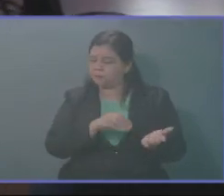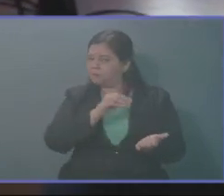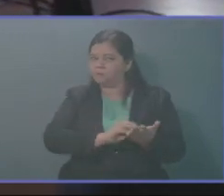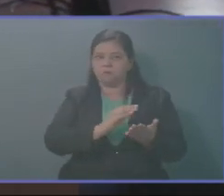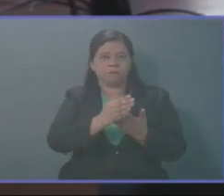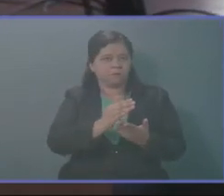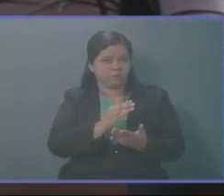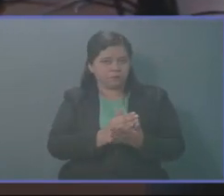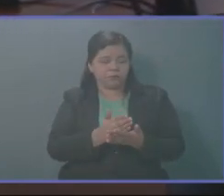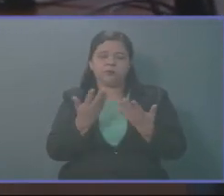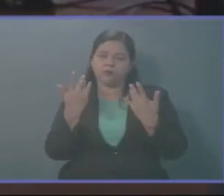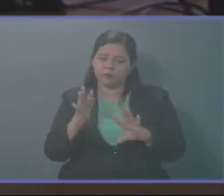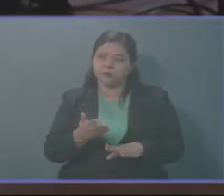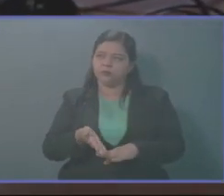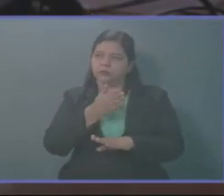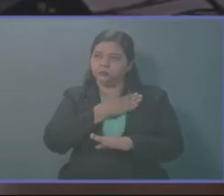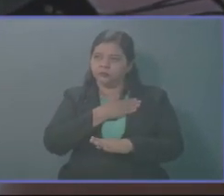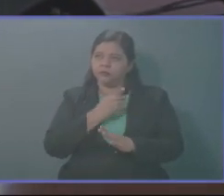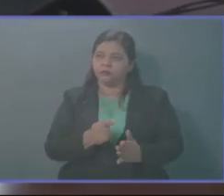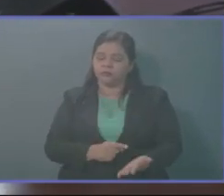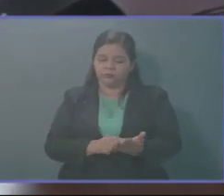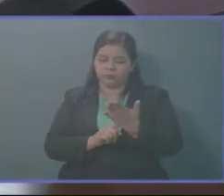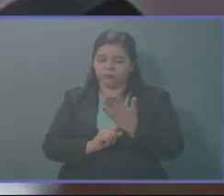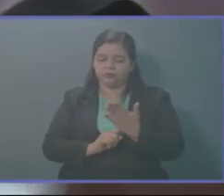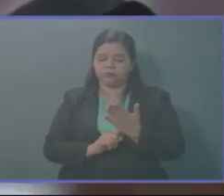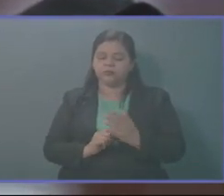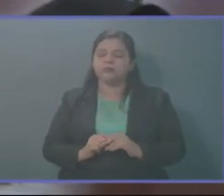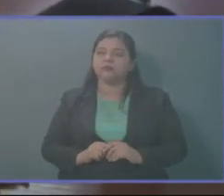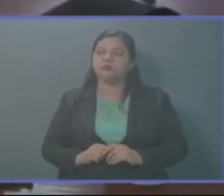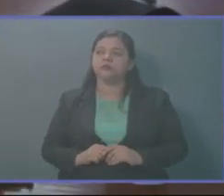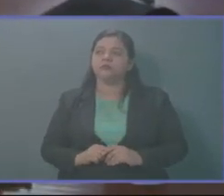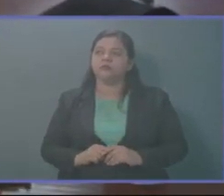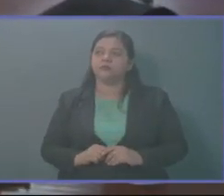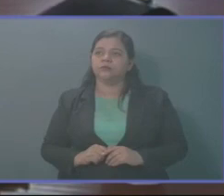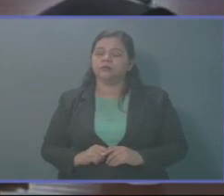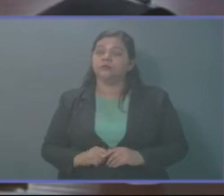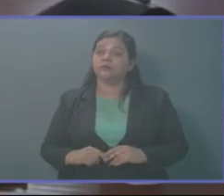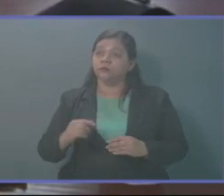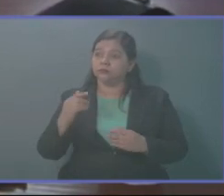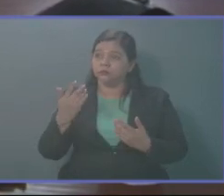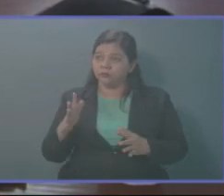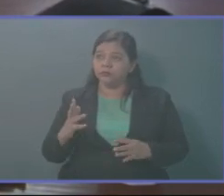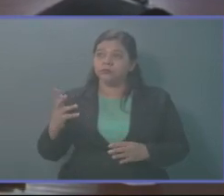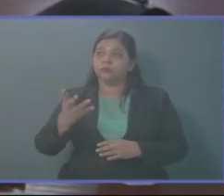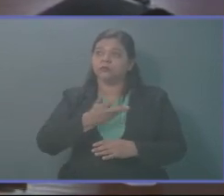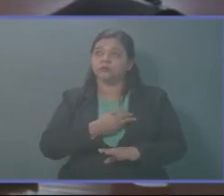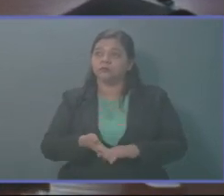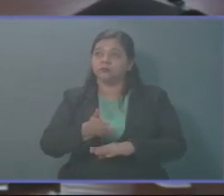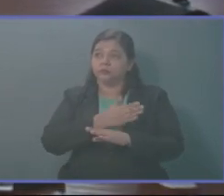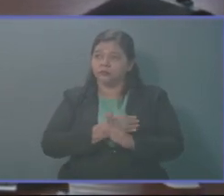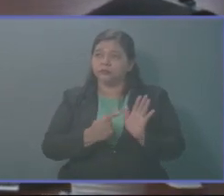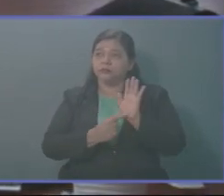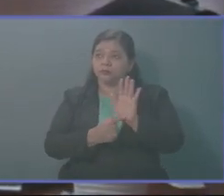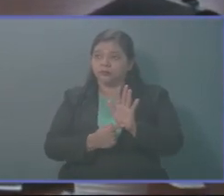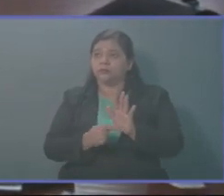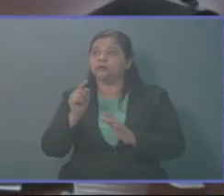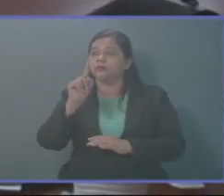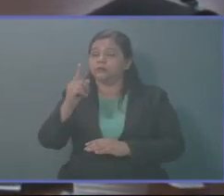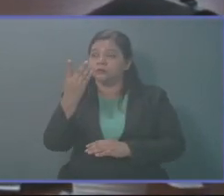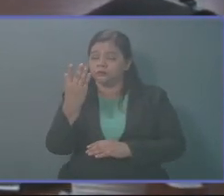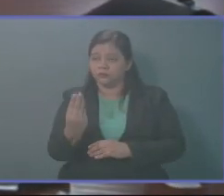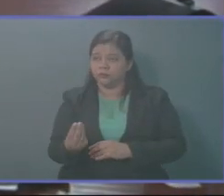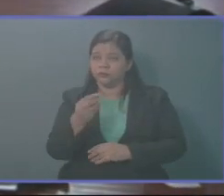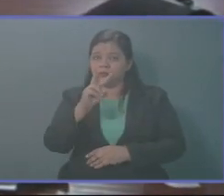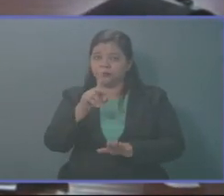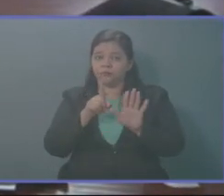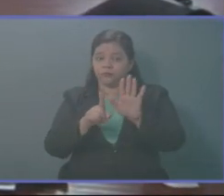pero que habrían sido presentadas con anterioridad. De hecho, en nuestro caso presentamos una con fecha 26 de